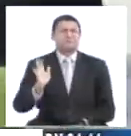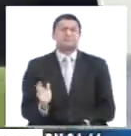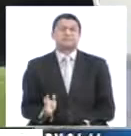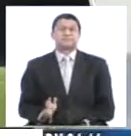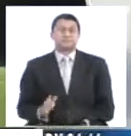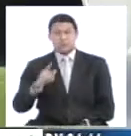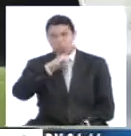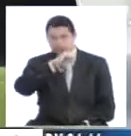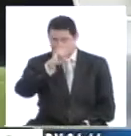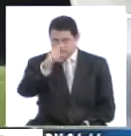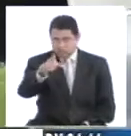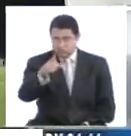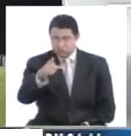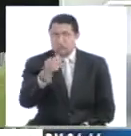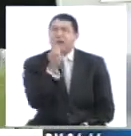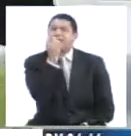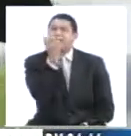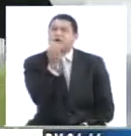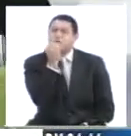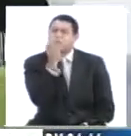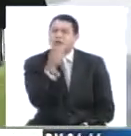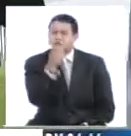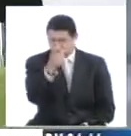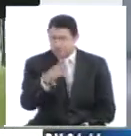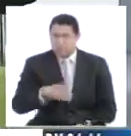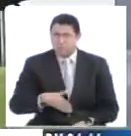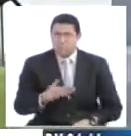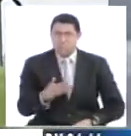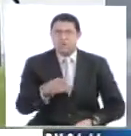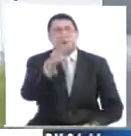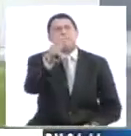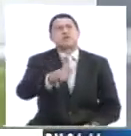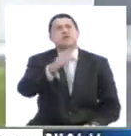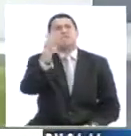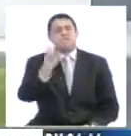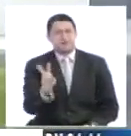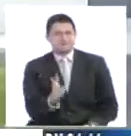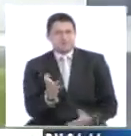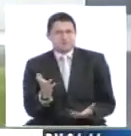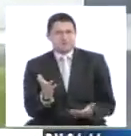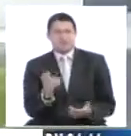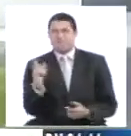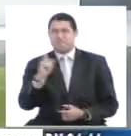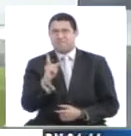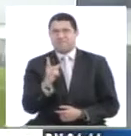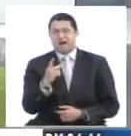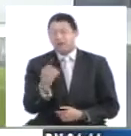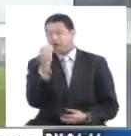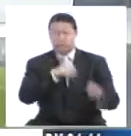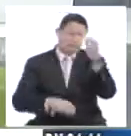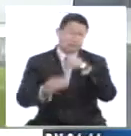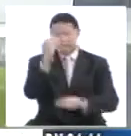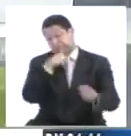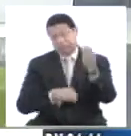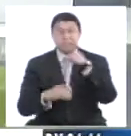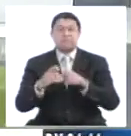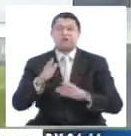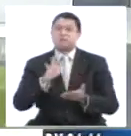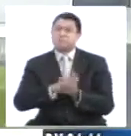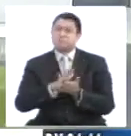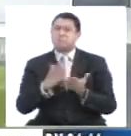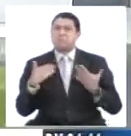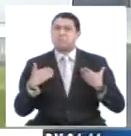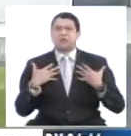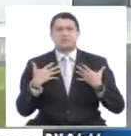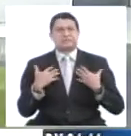doctores entonces cuáles son las recomendaciones que usted podría darle a los venezolanos para no caer en excesos y para mantener una vida sana